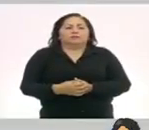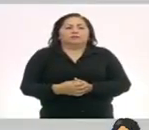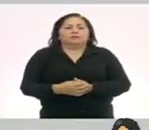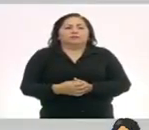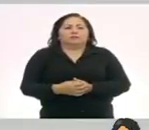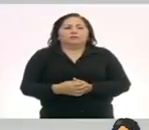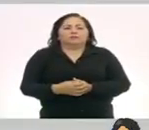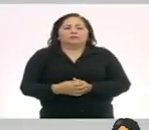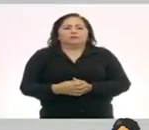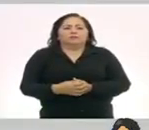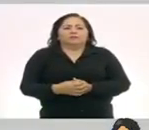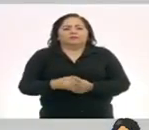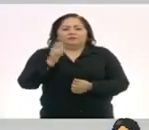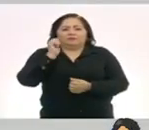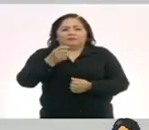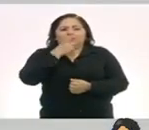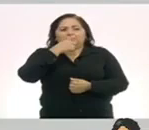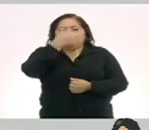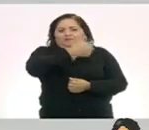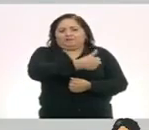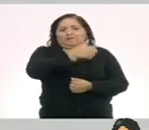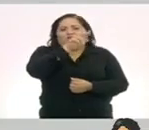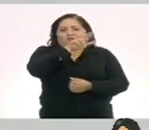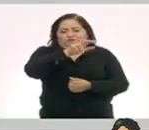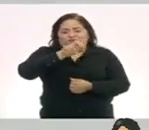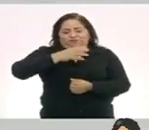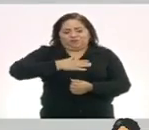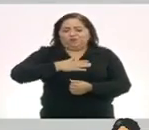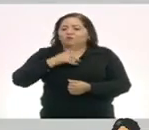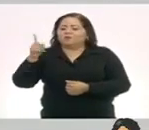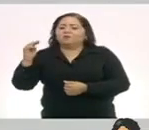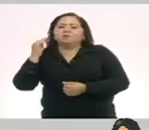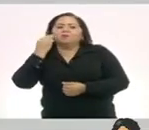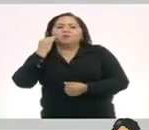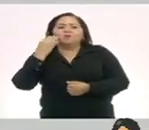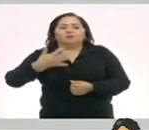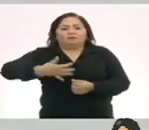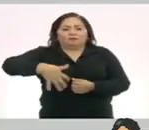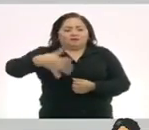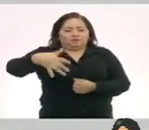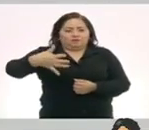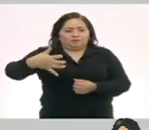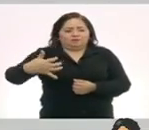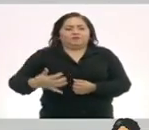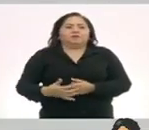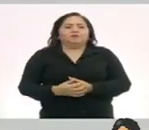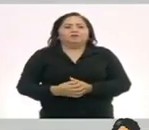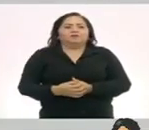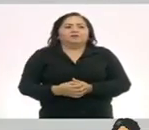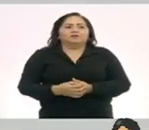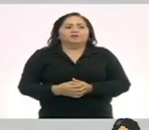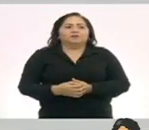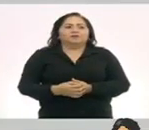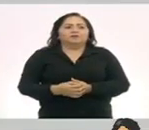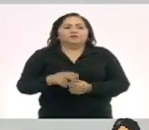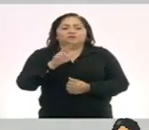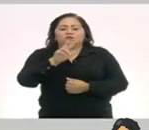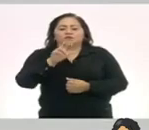Por lo tanto, si ya sabemos cuánto pusimos entre María y yo... 18 más 15